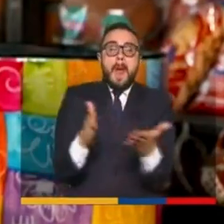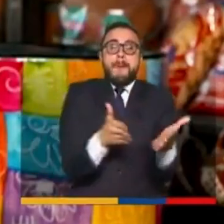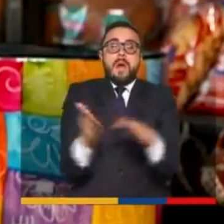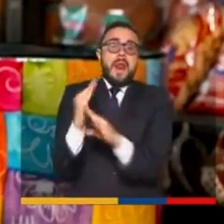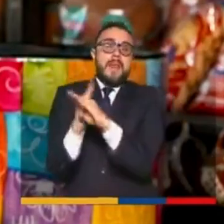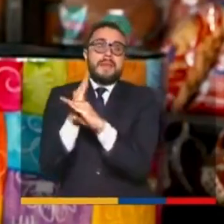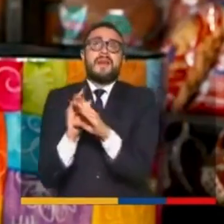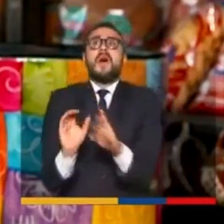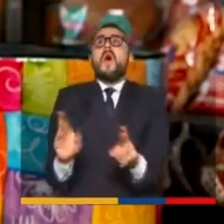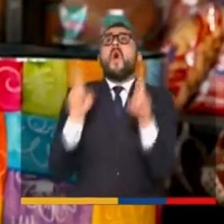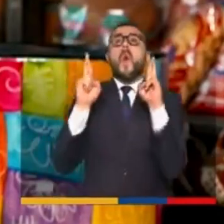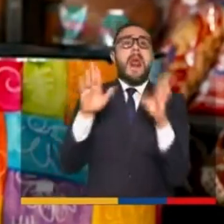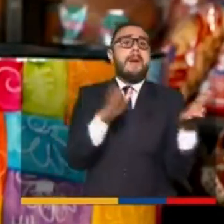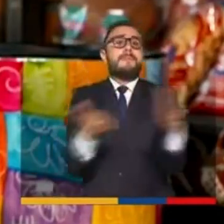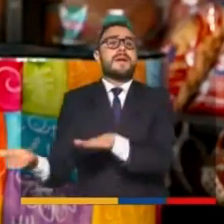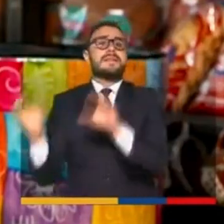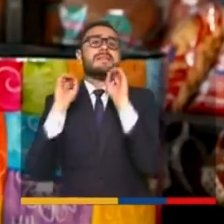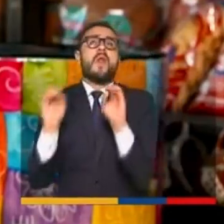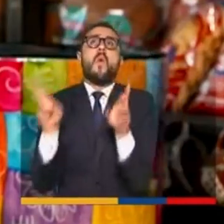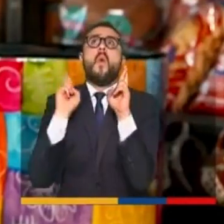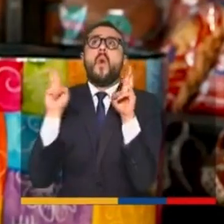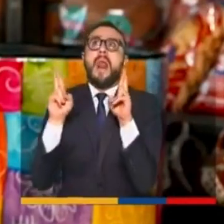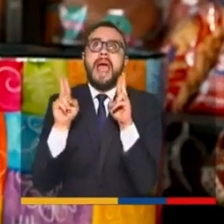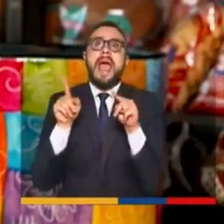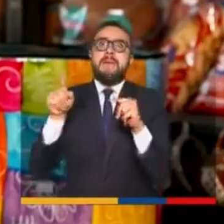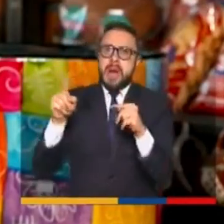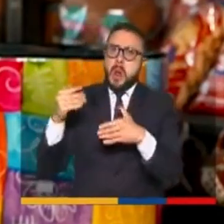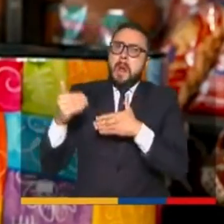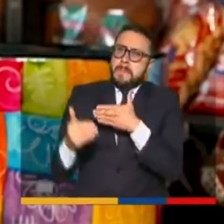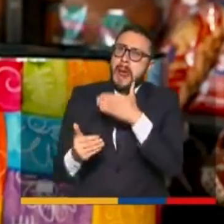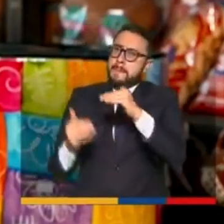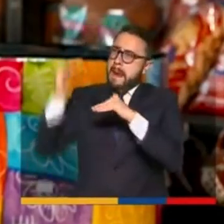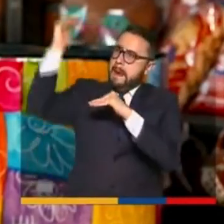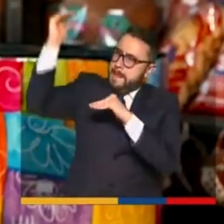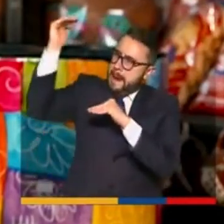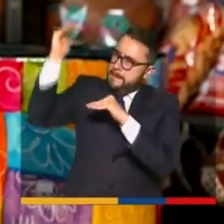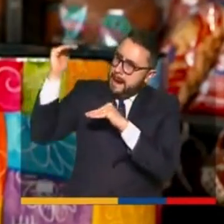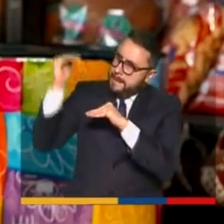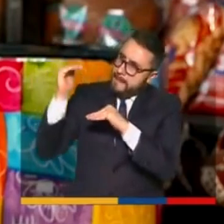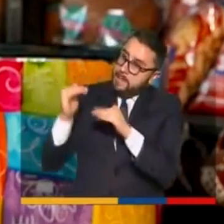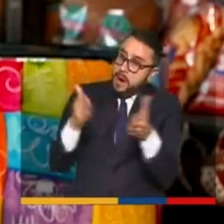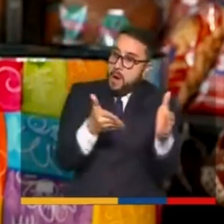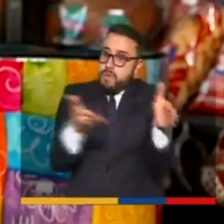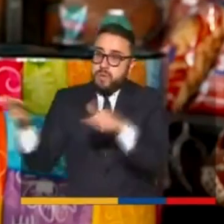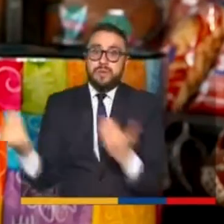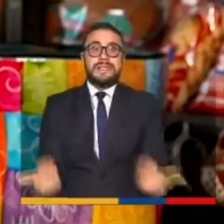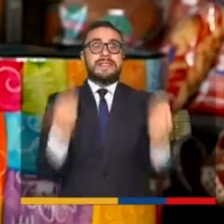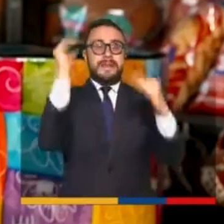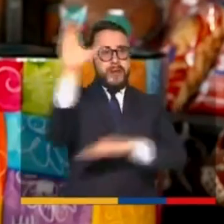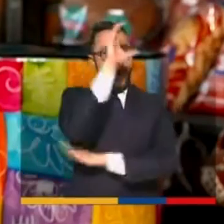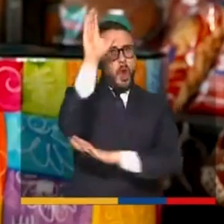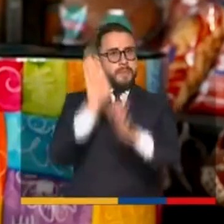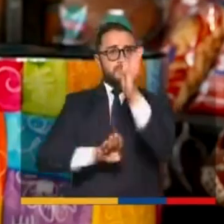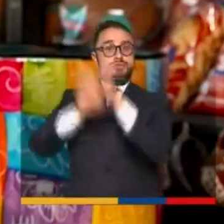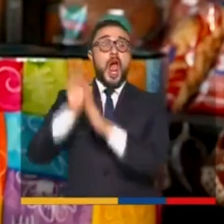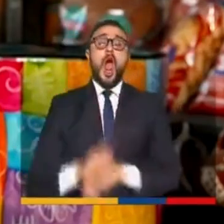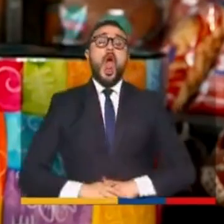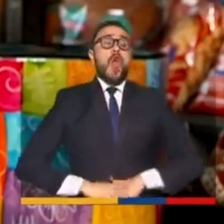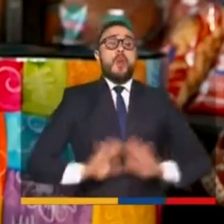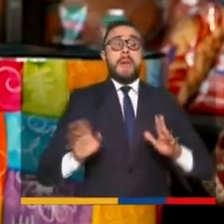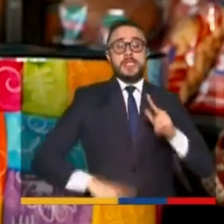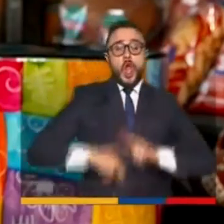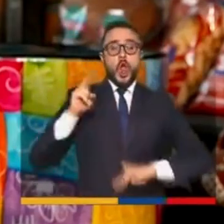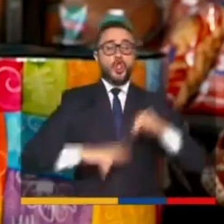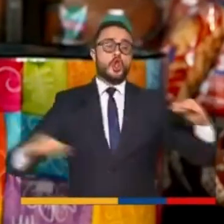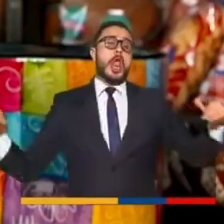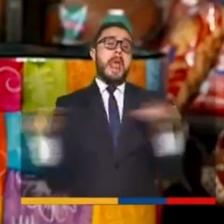mitad, ojalá no muriera ninguno, pero es así como se desarrolla un país. No es solo con el pavimento, es